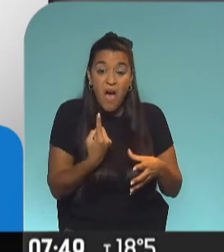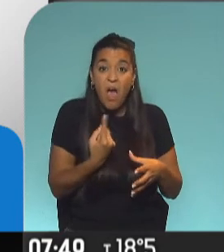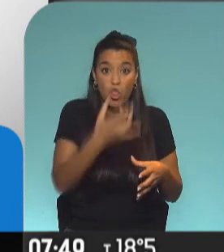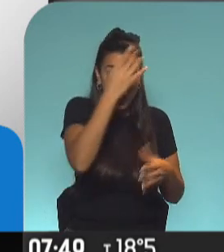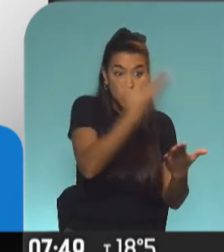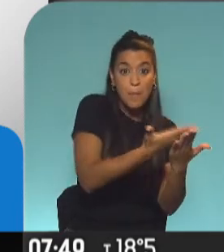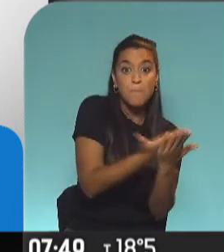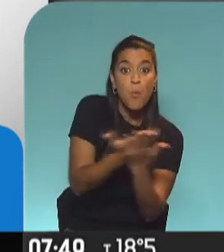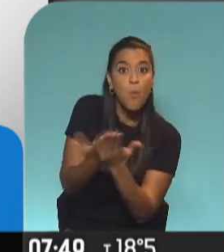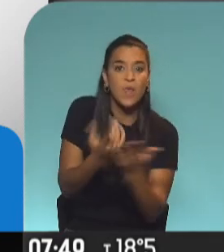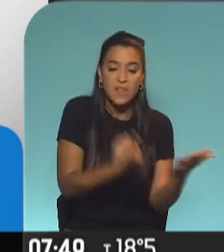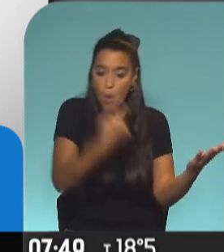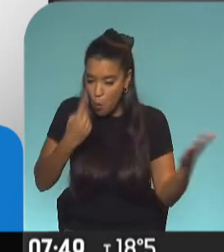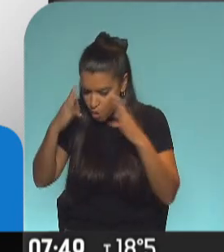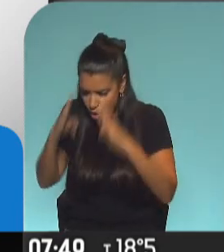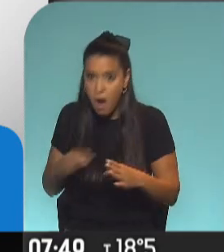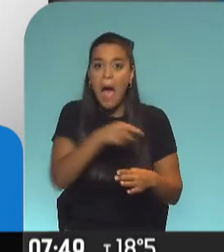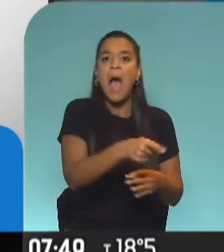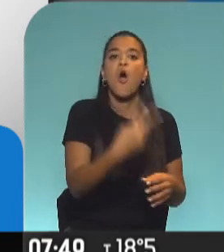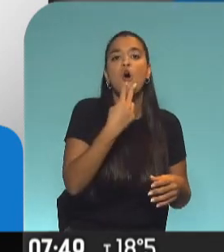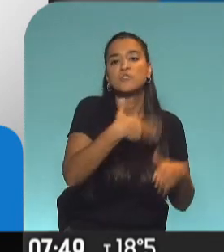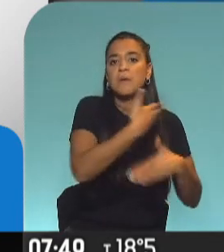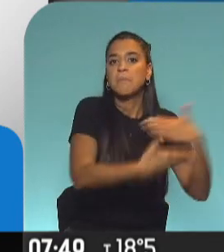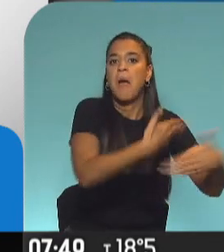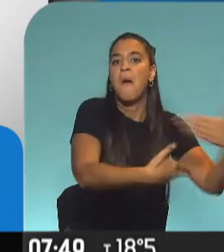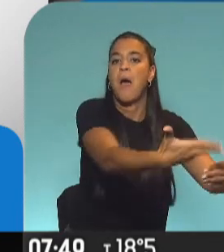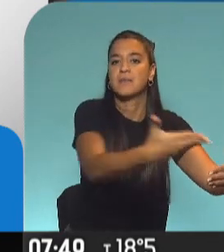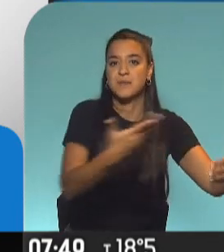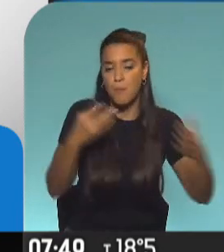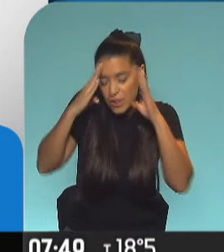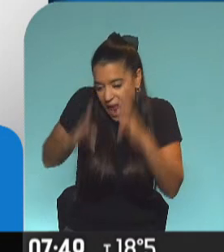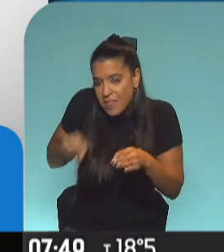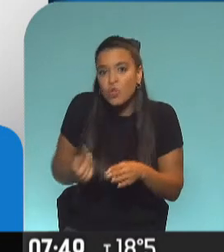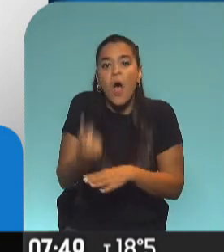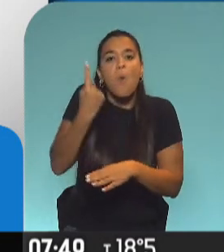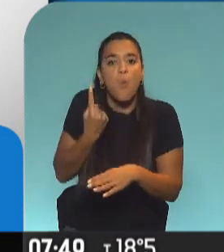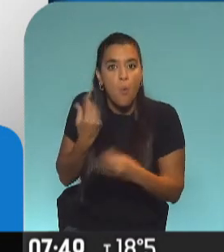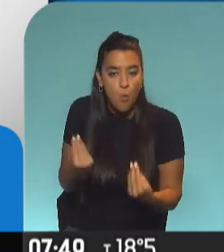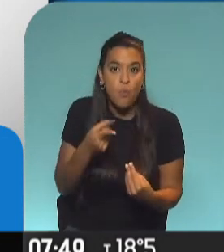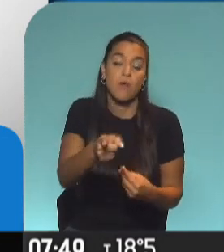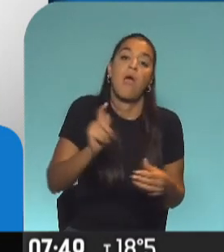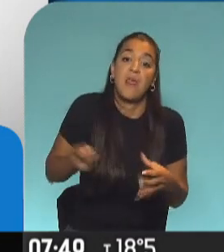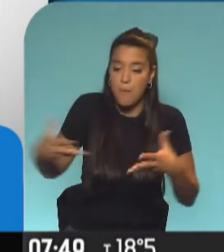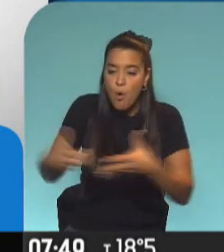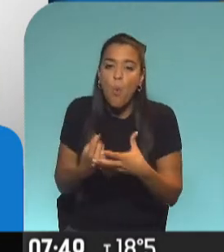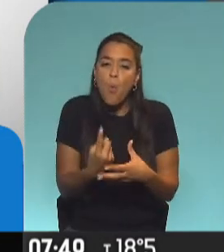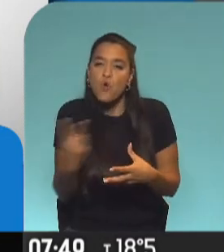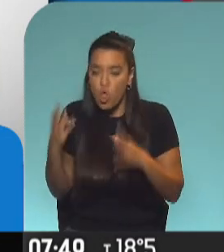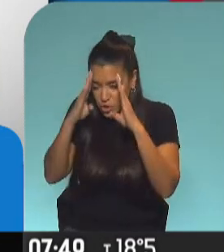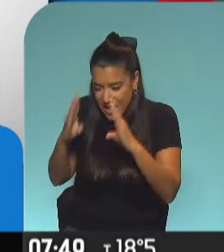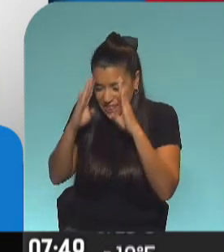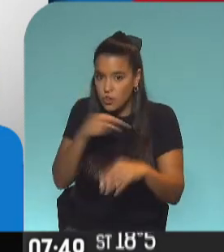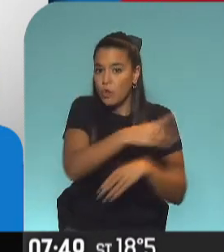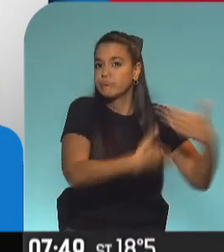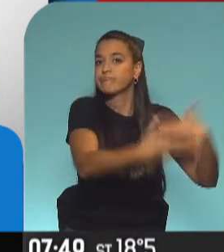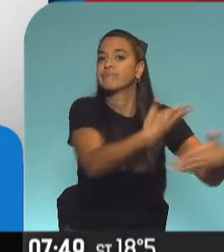avanzan. Claro, abrir varios frentes, ¿no? Varios frentes de conflicto, como para que, bueno, los gremios se ocupen de uno o dos frentes de conflicto